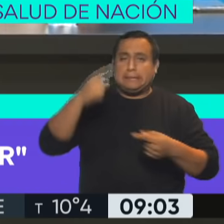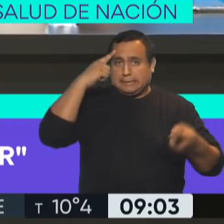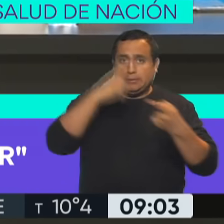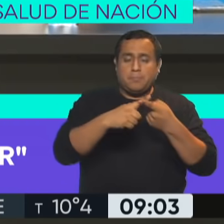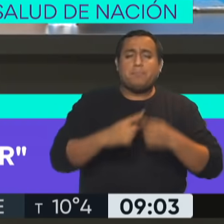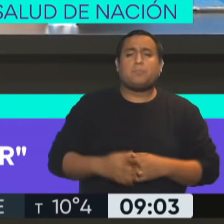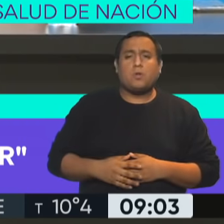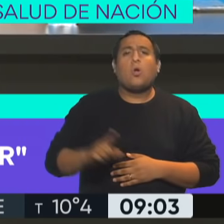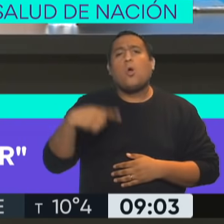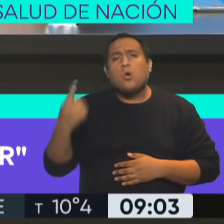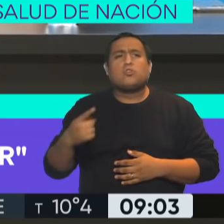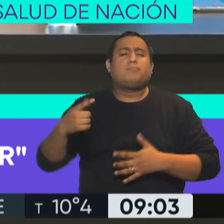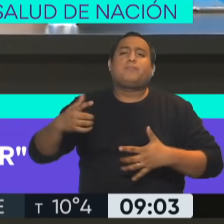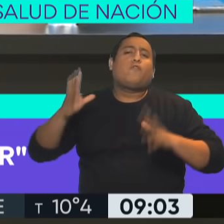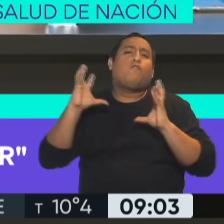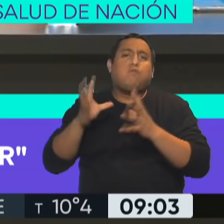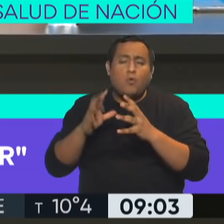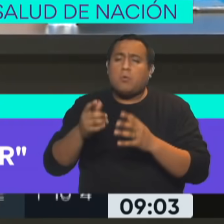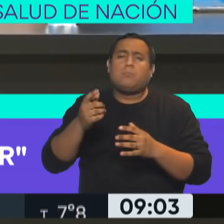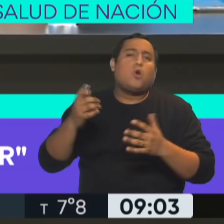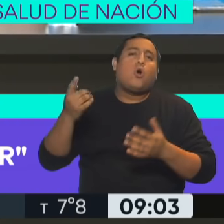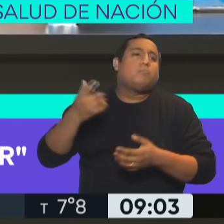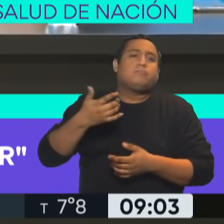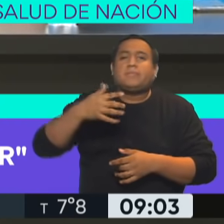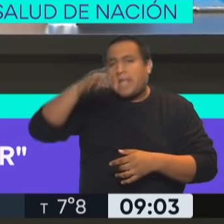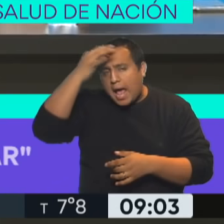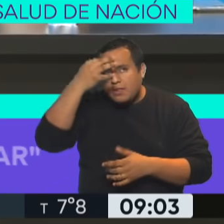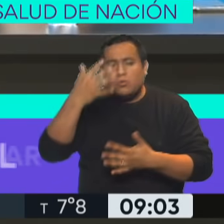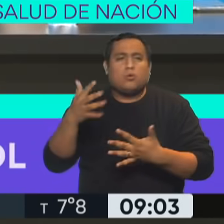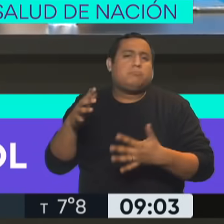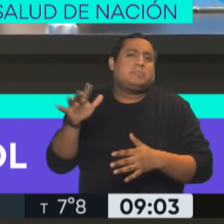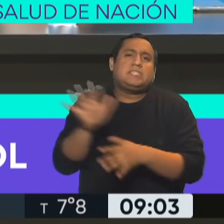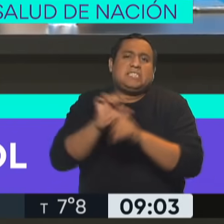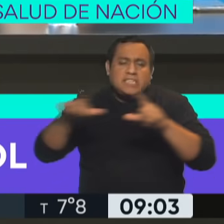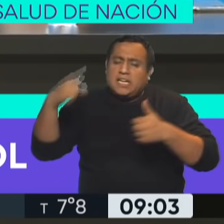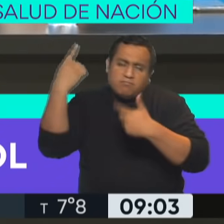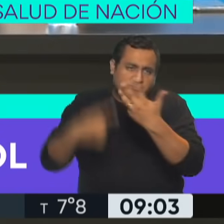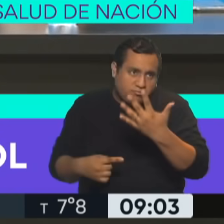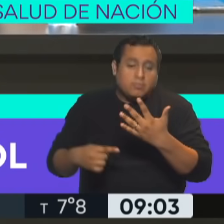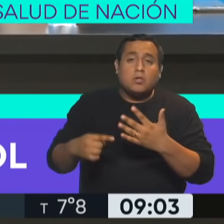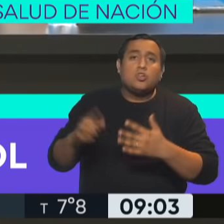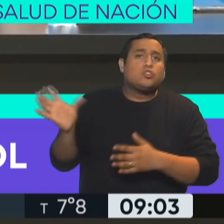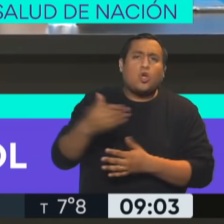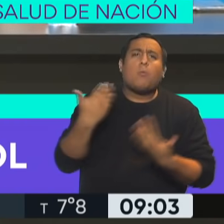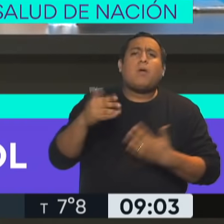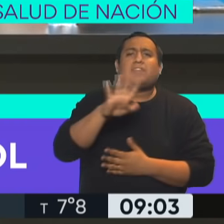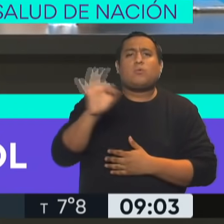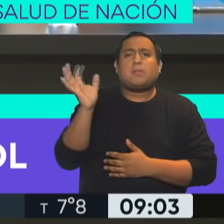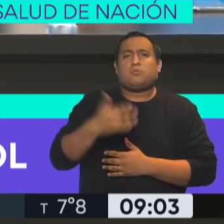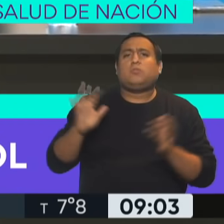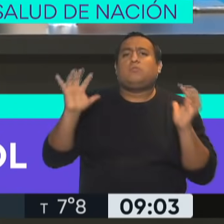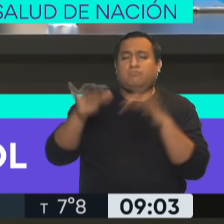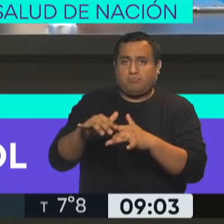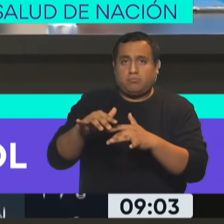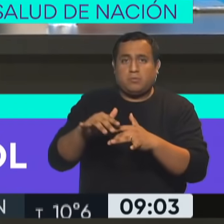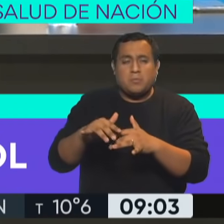eventos masivos, todos, incluyendo los partidos de fútbol, se habilitan con el 50% de aforo y el trabajo ahora es, como